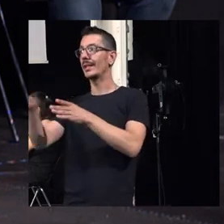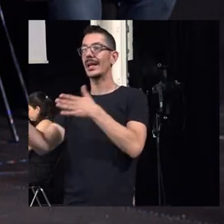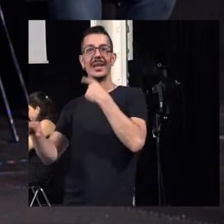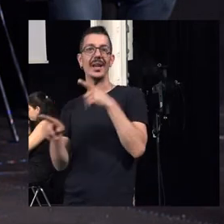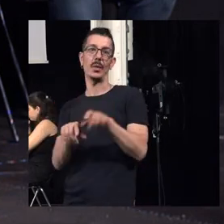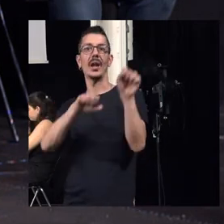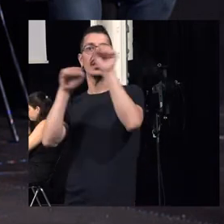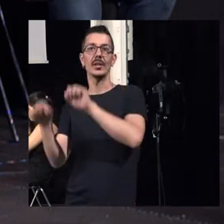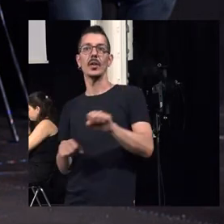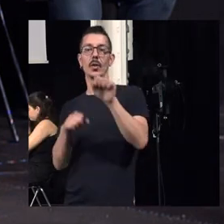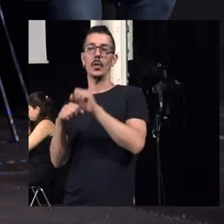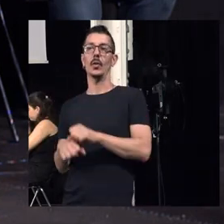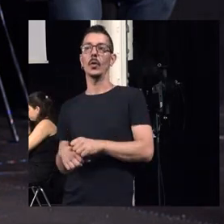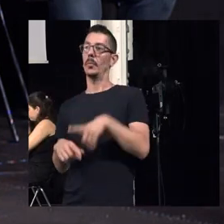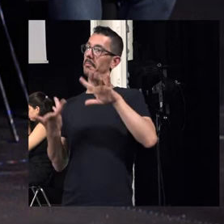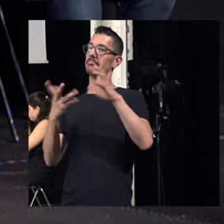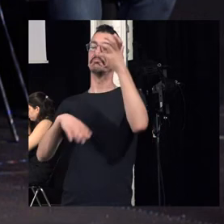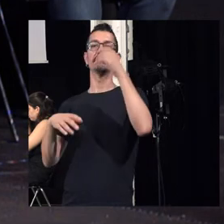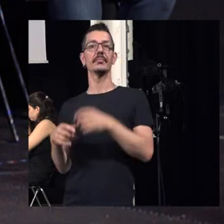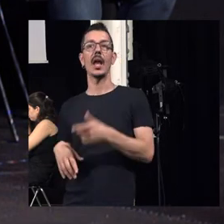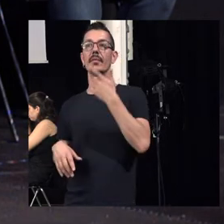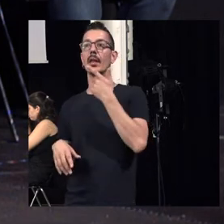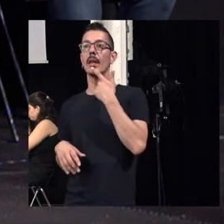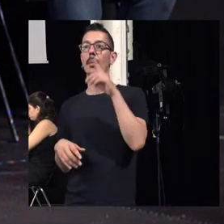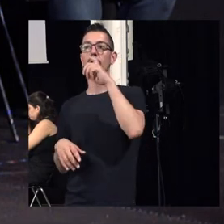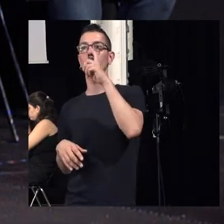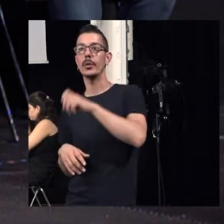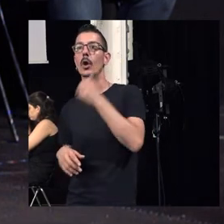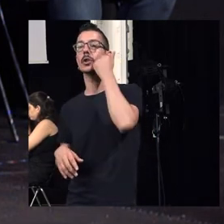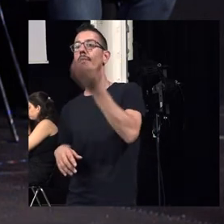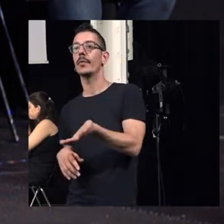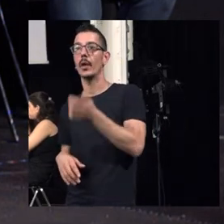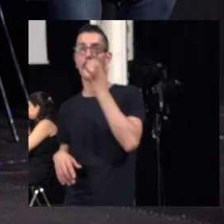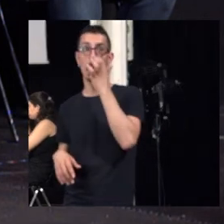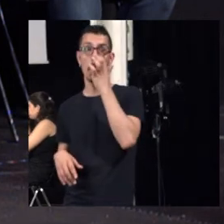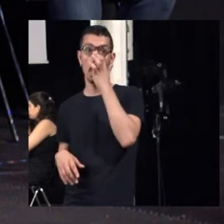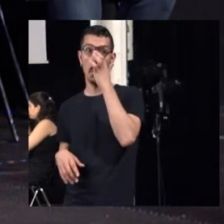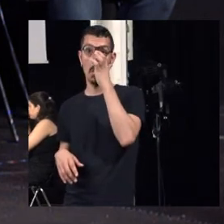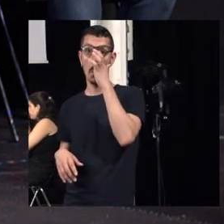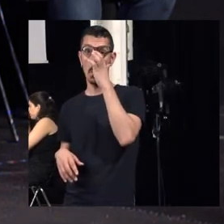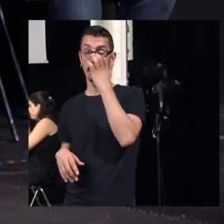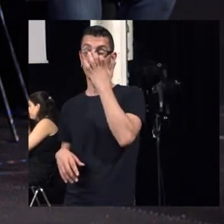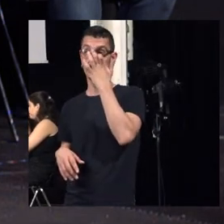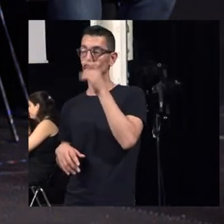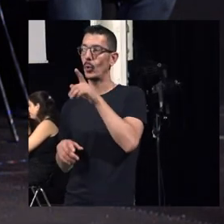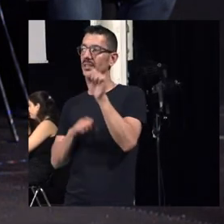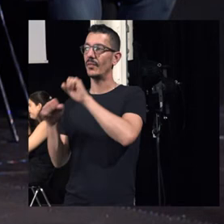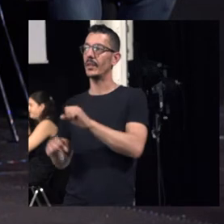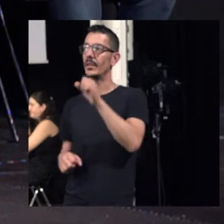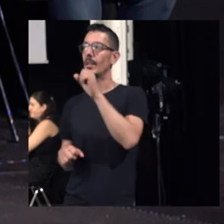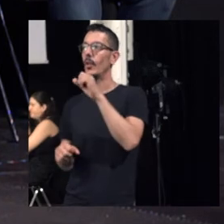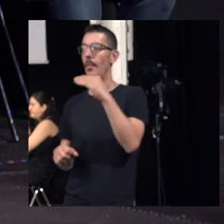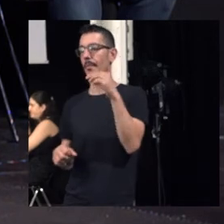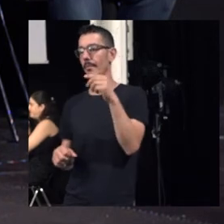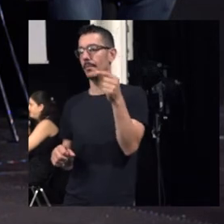sea, sí que dicen, bueno, la prostitución, los feos, y no sé qué. Señora, usted lo defendió fatal, pero ella pretendía hacer una